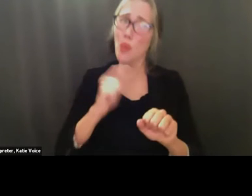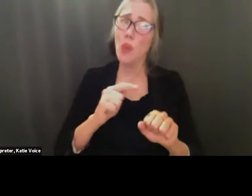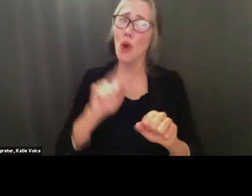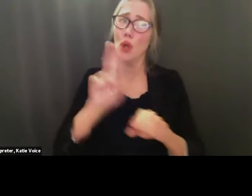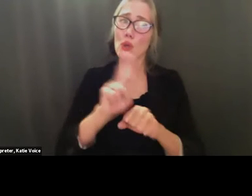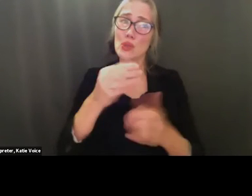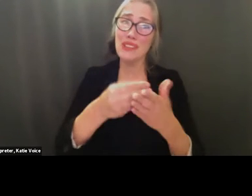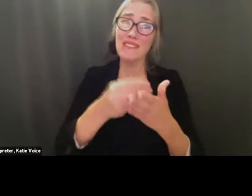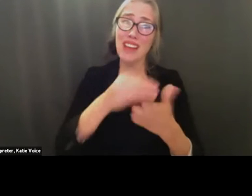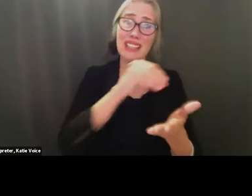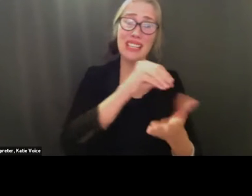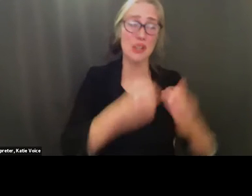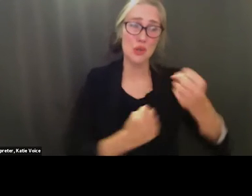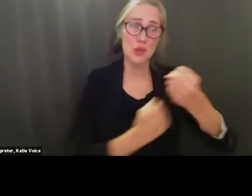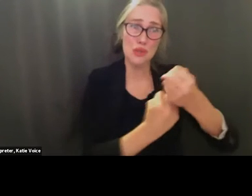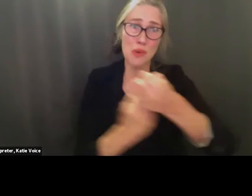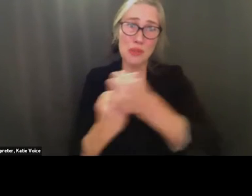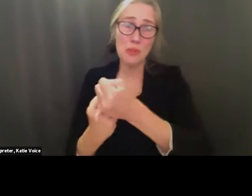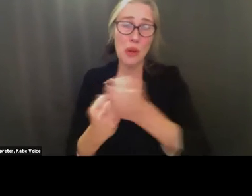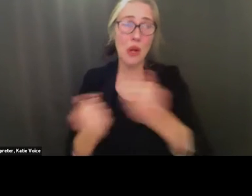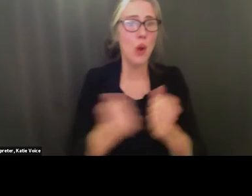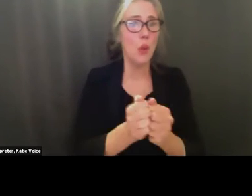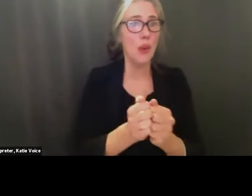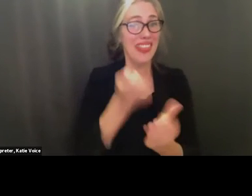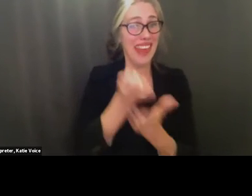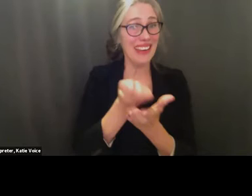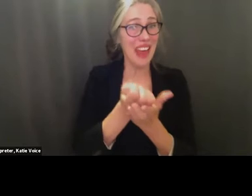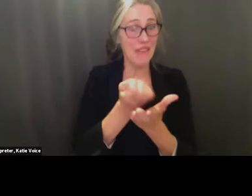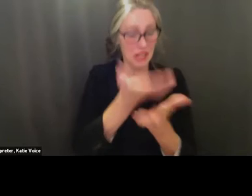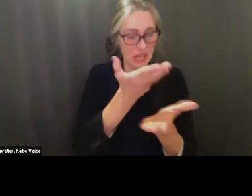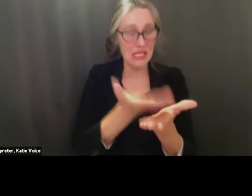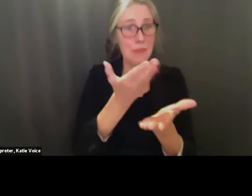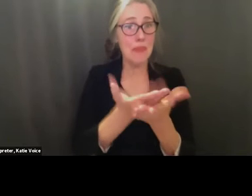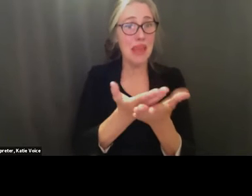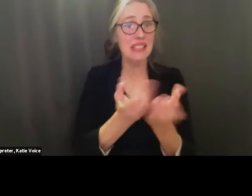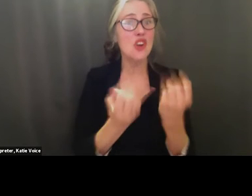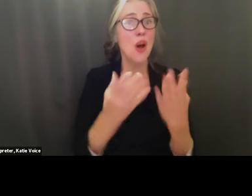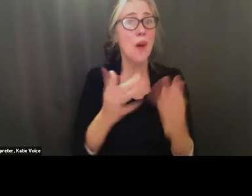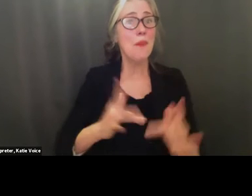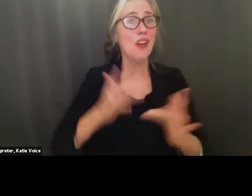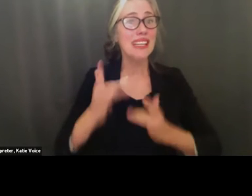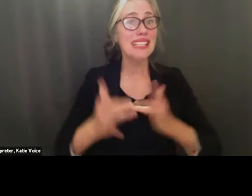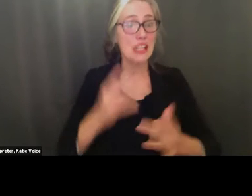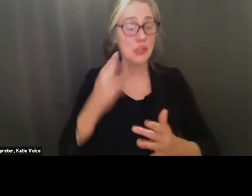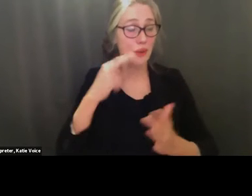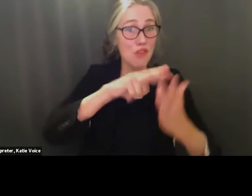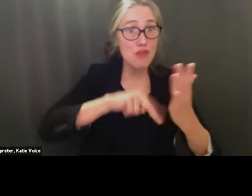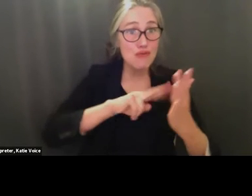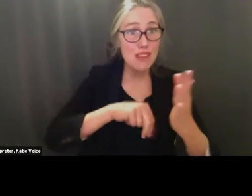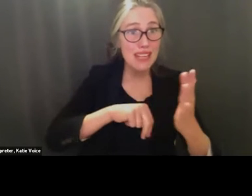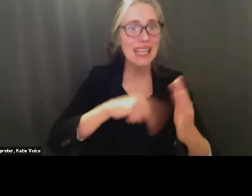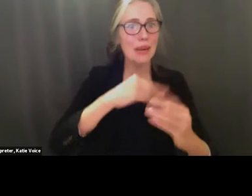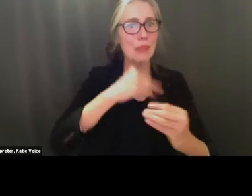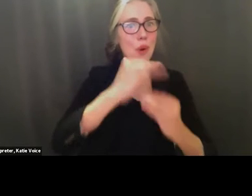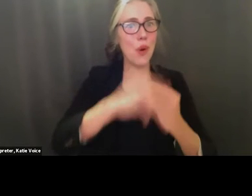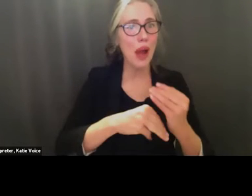que necesitan muchos fondos que incluyen, pero no se limitan a programas de lectura